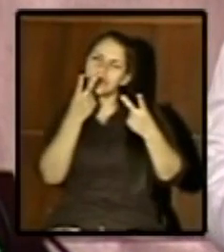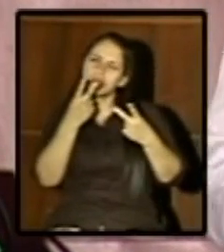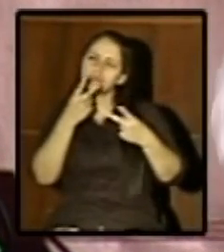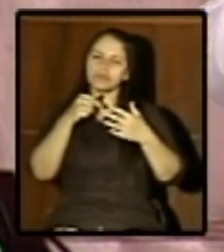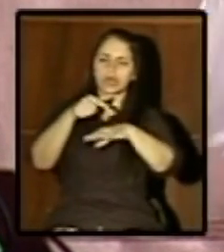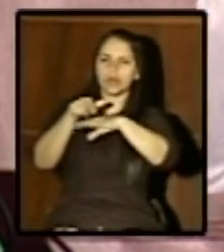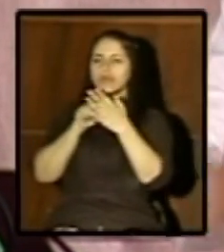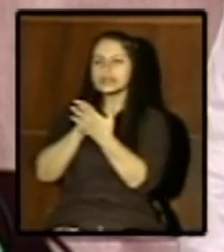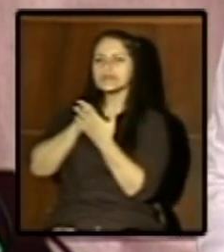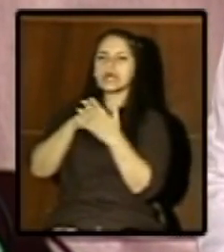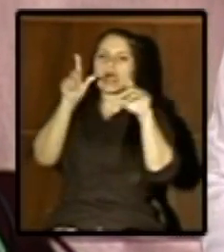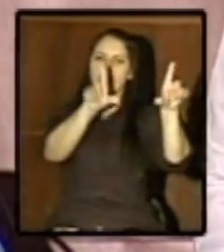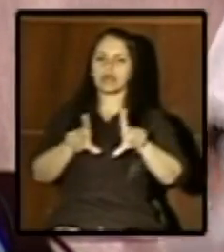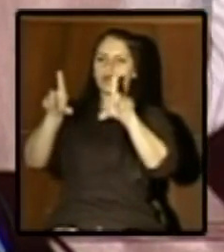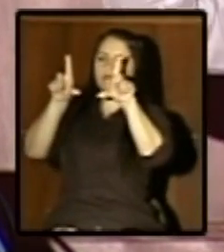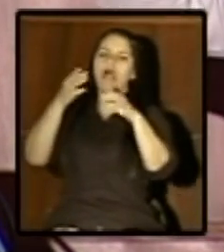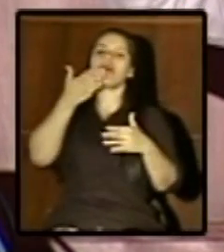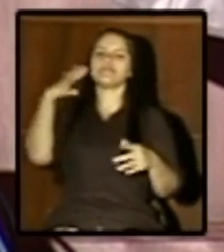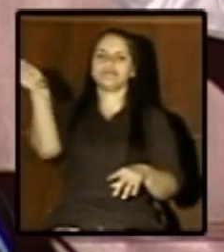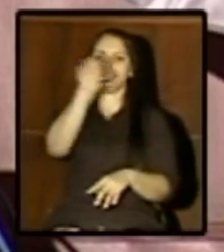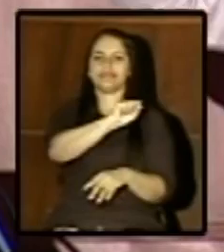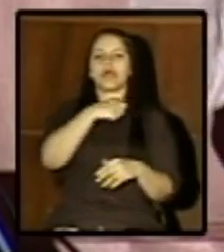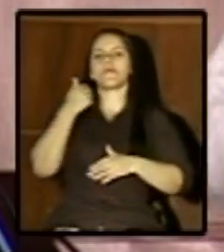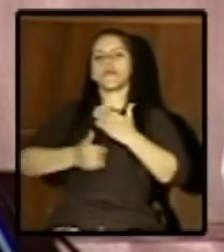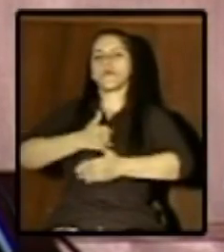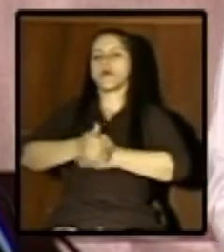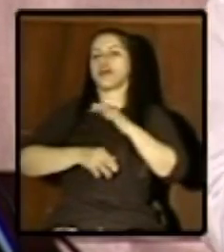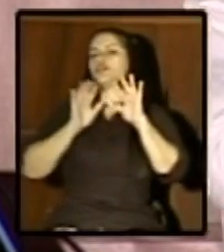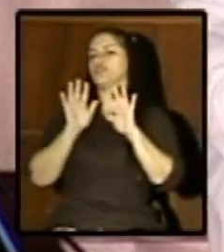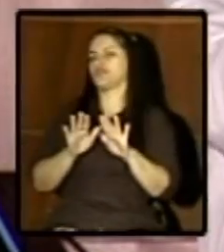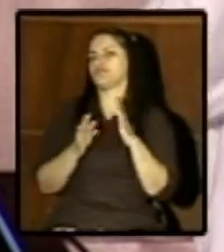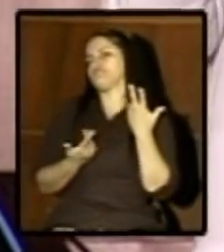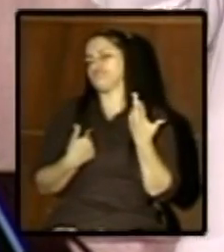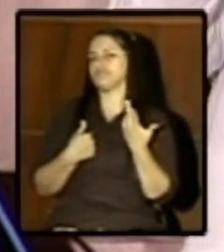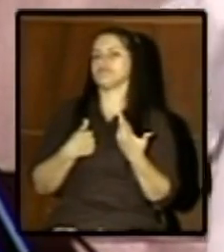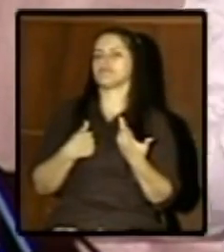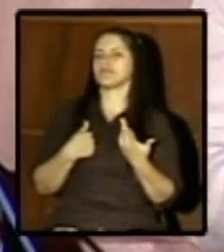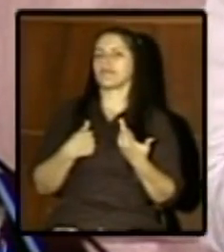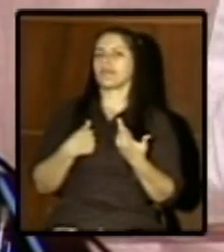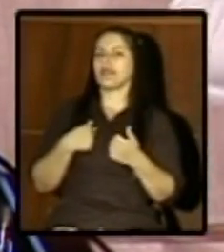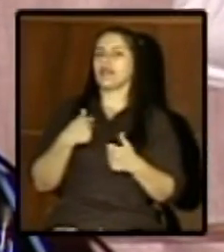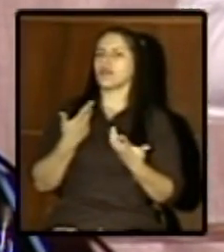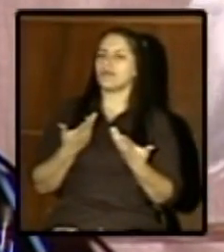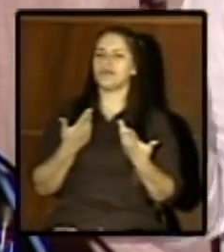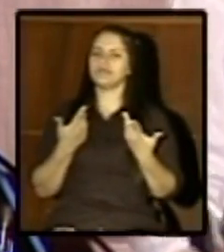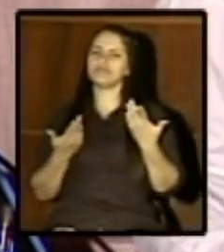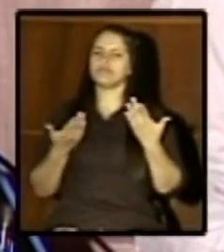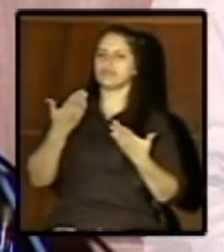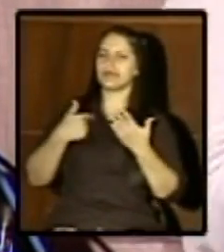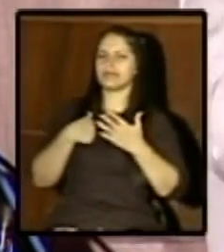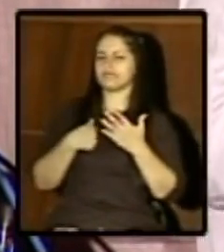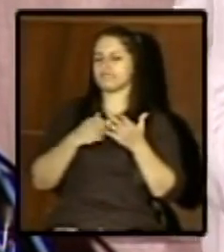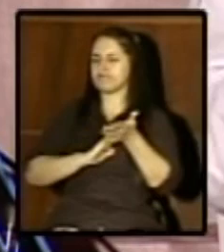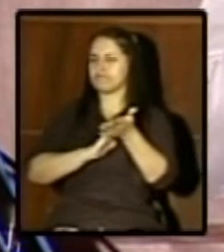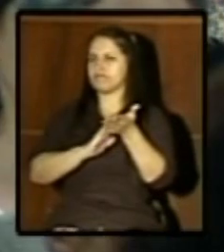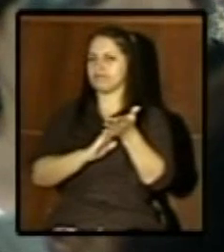¿Cómo diagnostico una artrosis del hombro? Con clínica, con lo que yo veo, con lo que me muestra el paciente y con una radiografía. ¿Listo? Porque yo